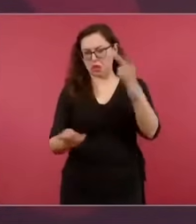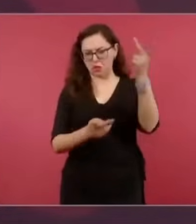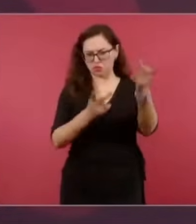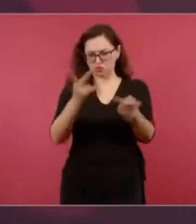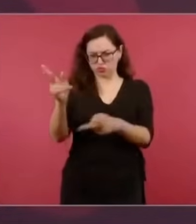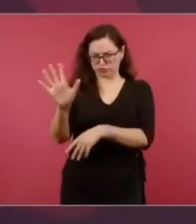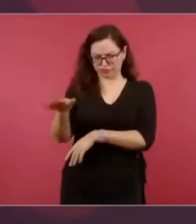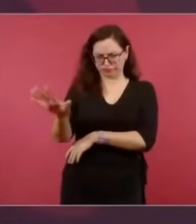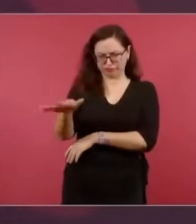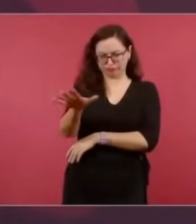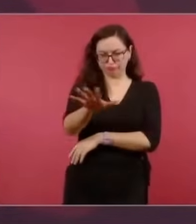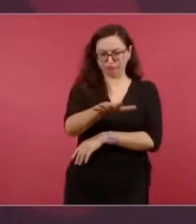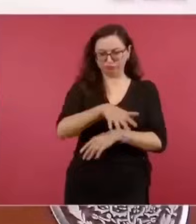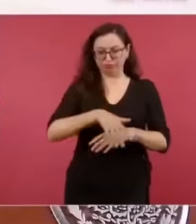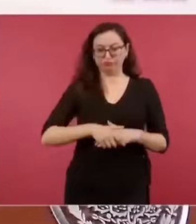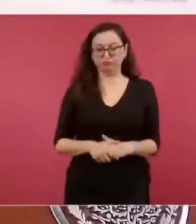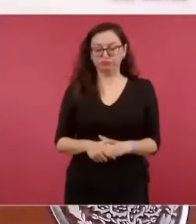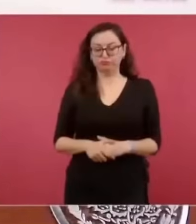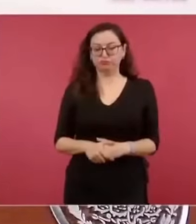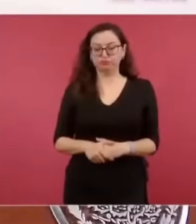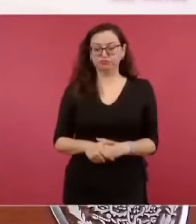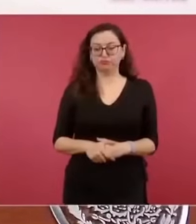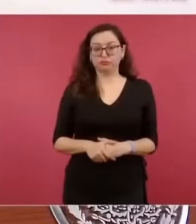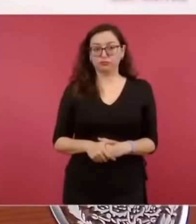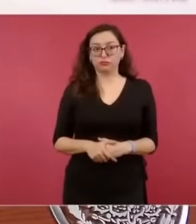quisieran que fuese como antes,